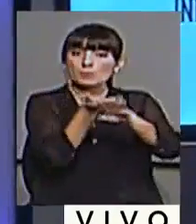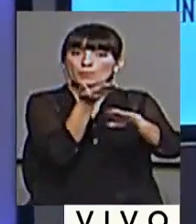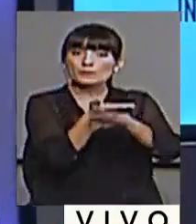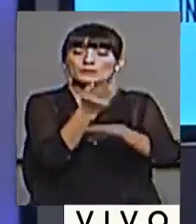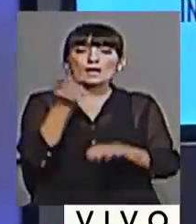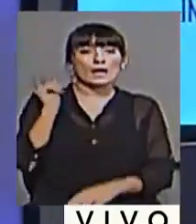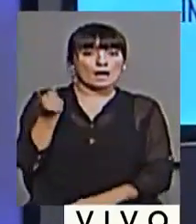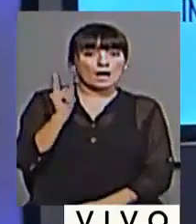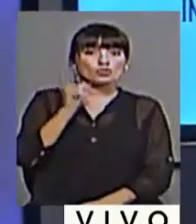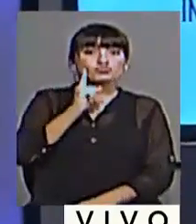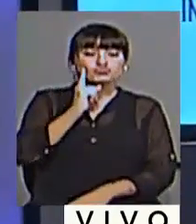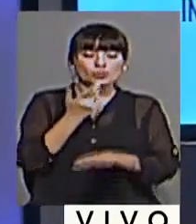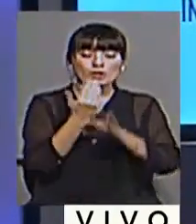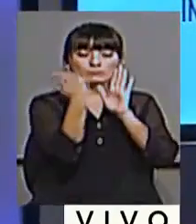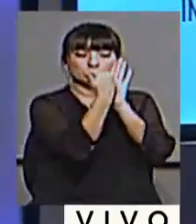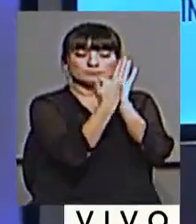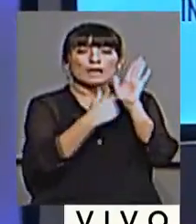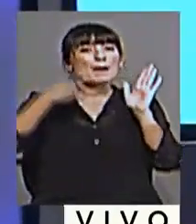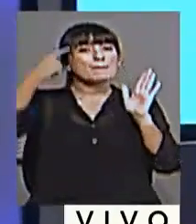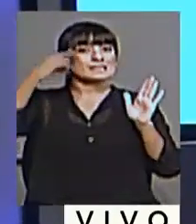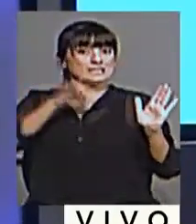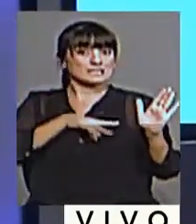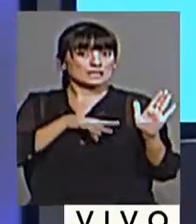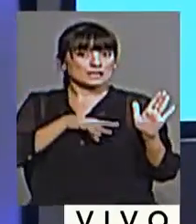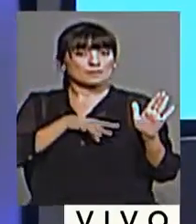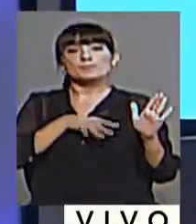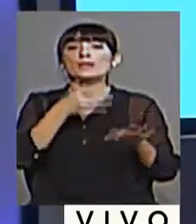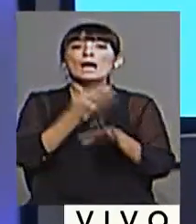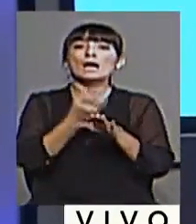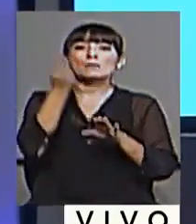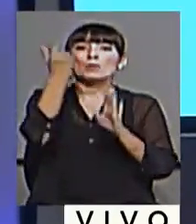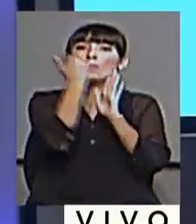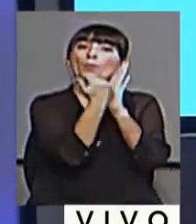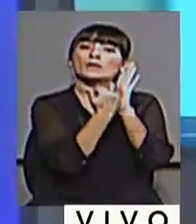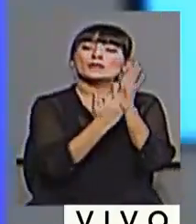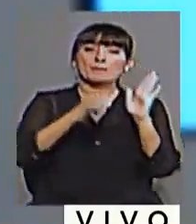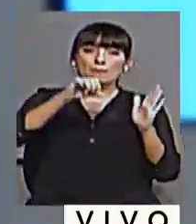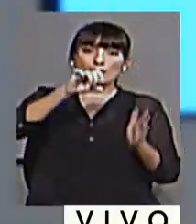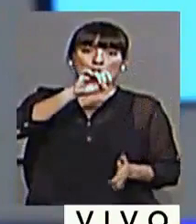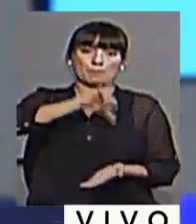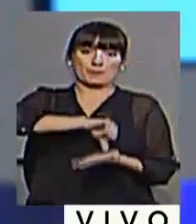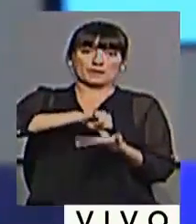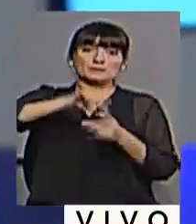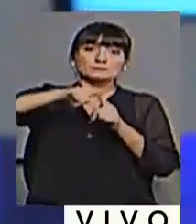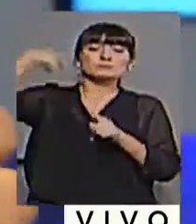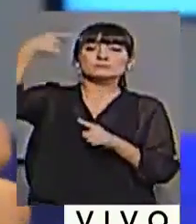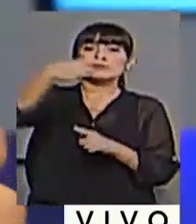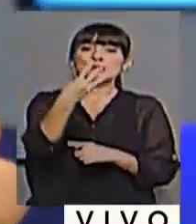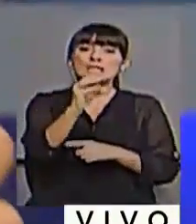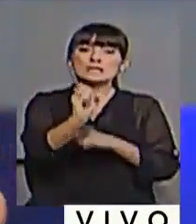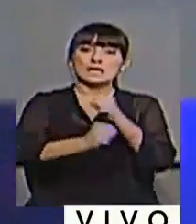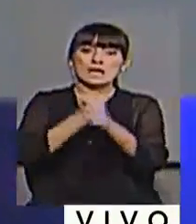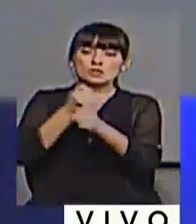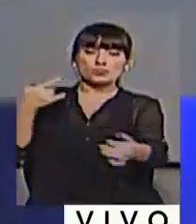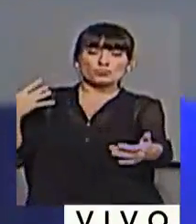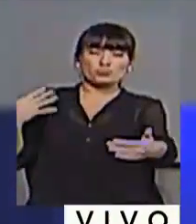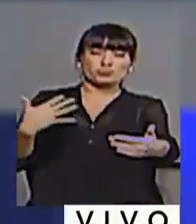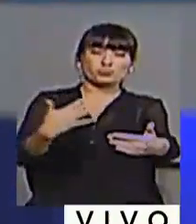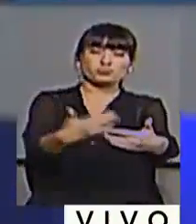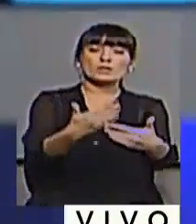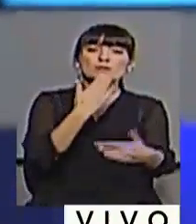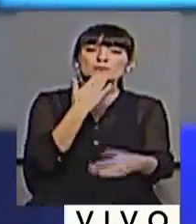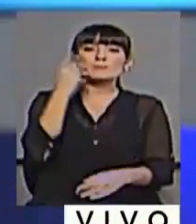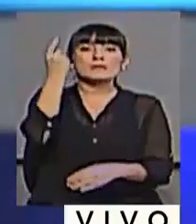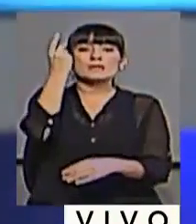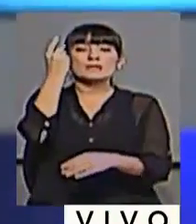Lago, Piensa en Chile, que es una propuesta para nuestro país en los próximos 30 años, y además una propuesta